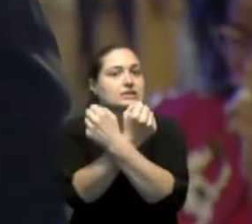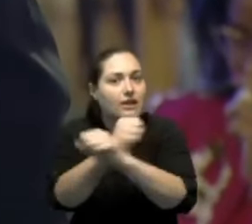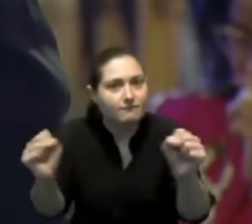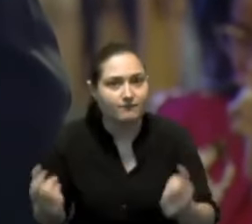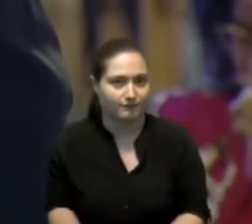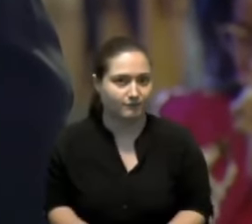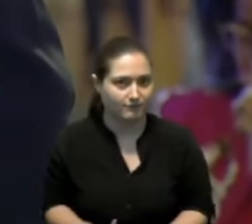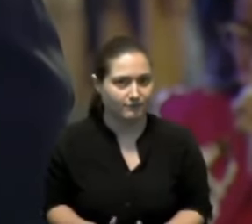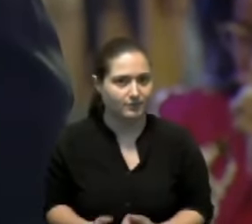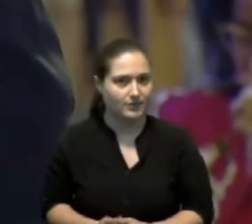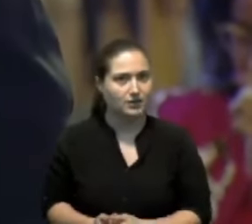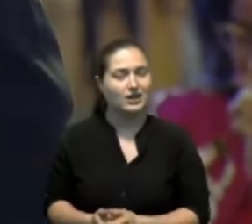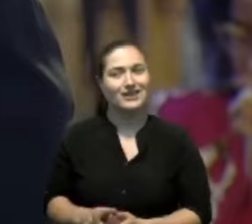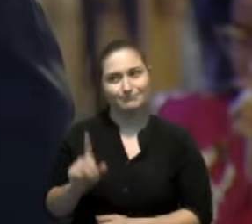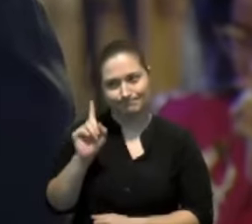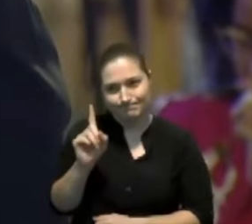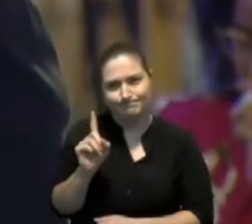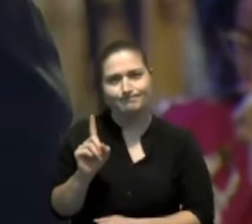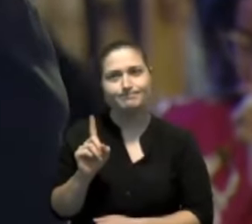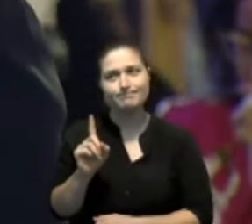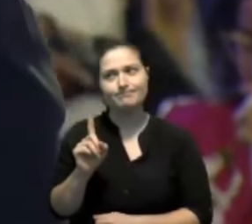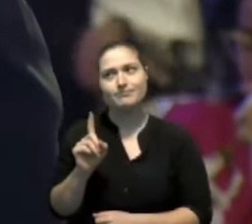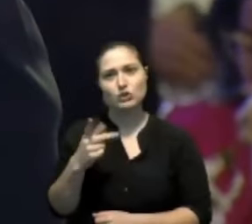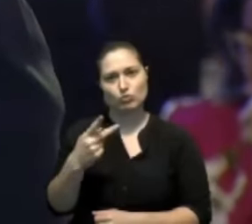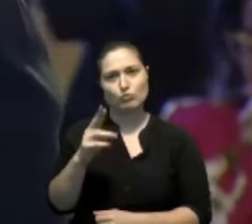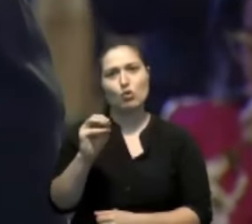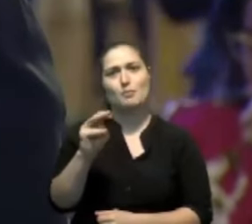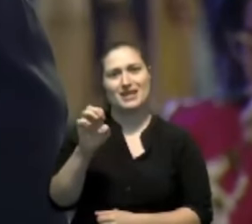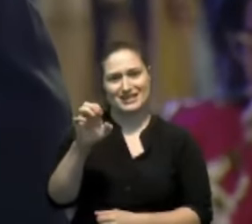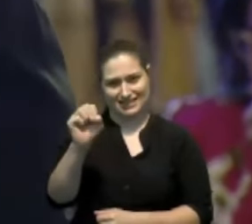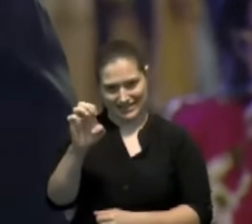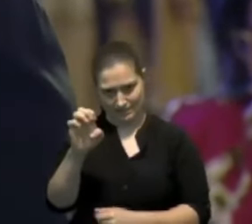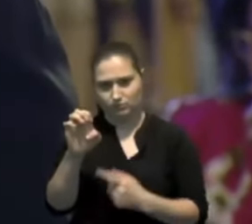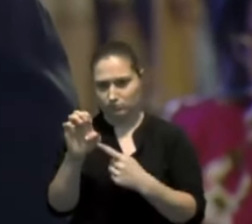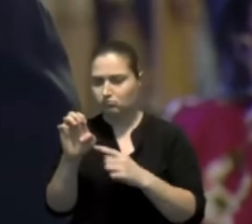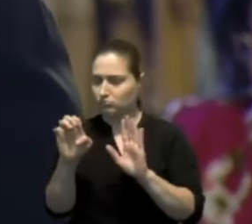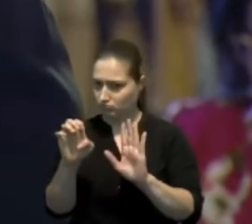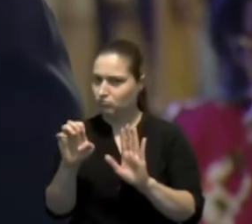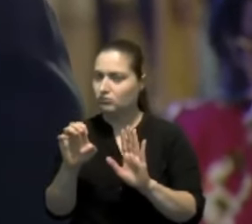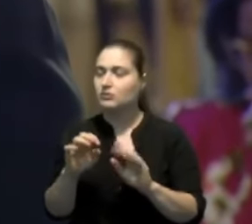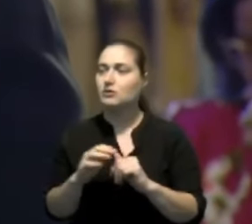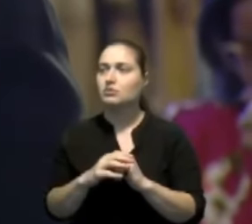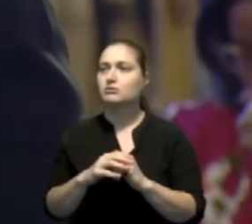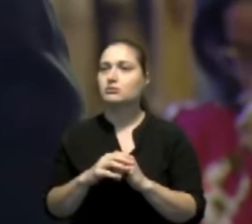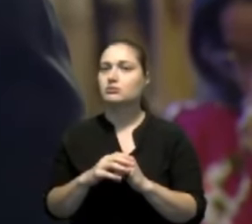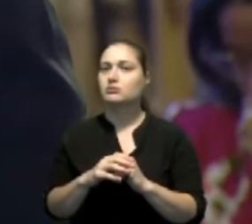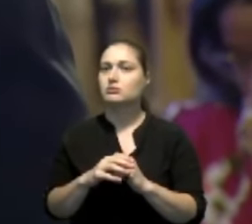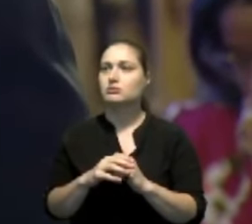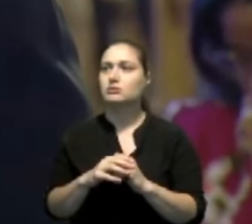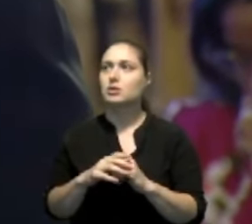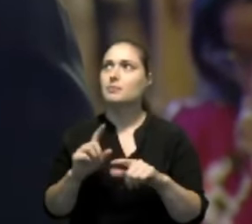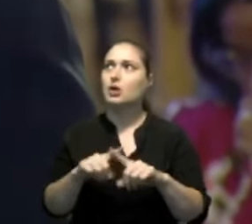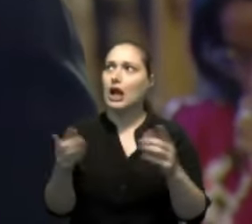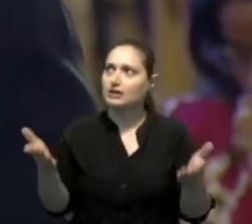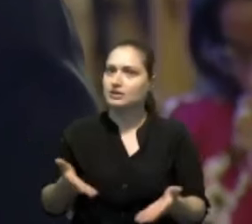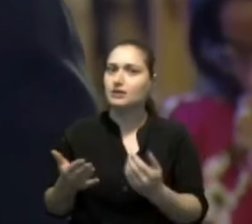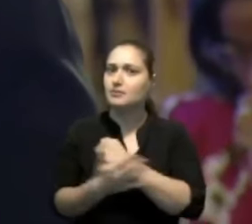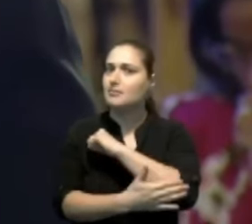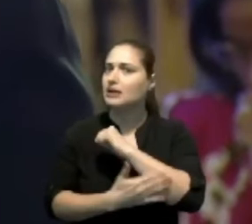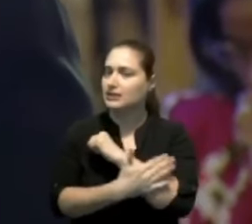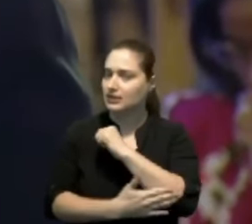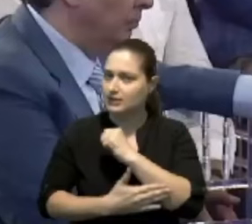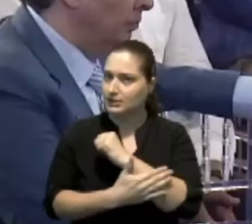vidas sin embargo mucho más allá de promese Este es un país que tiene uno de los